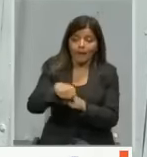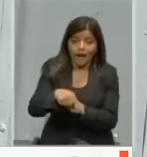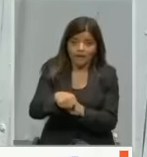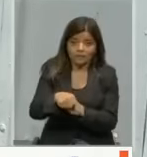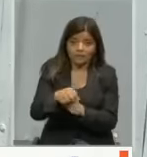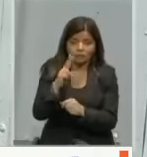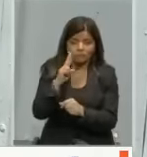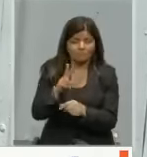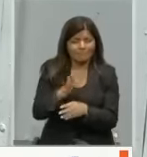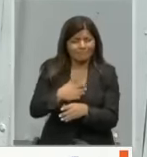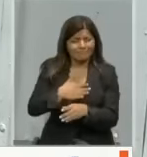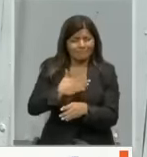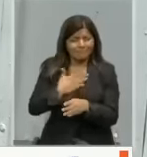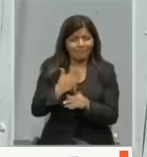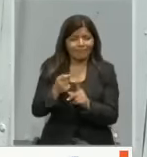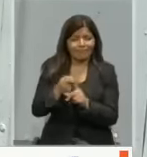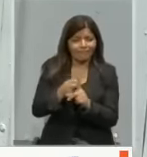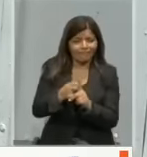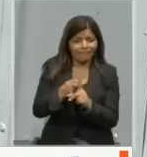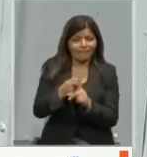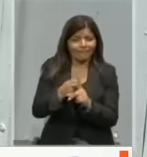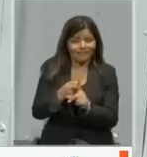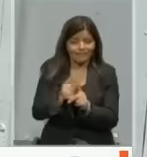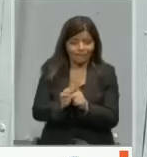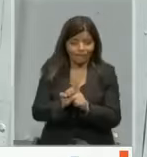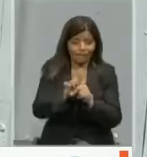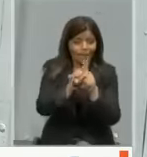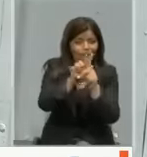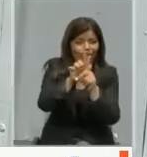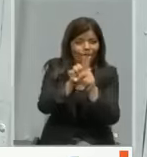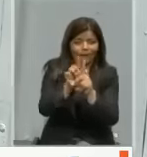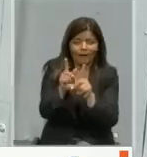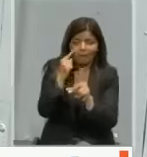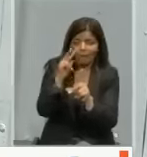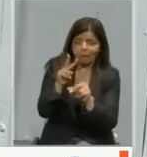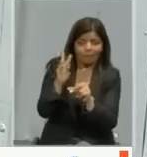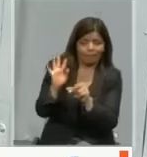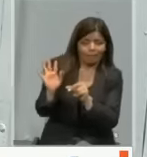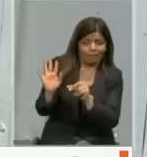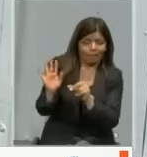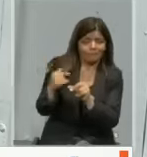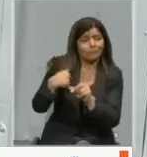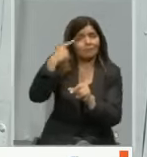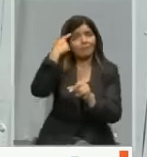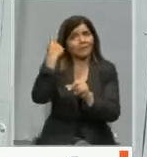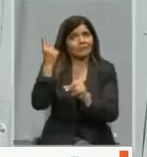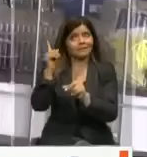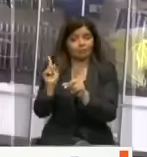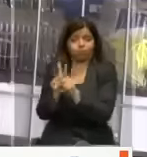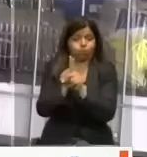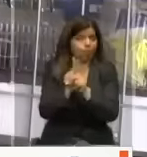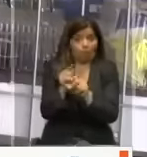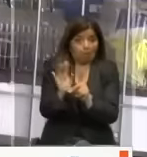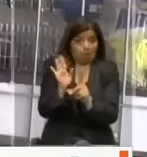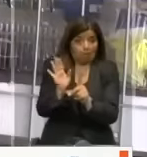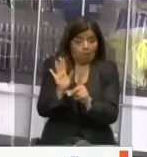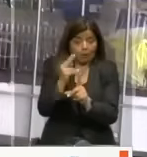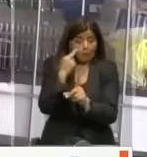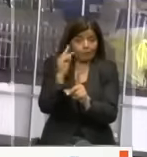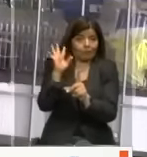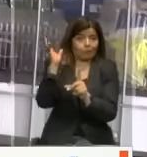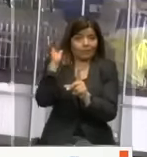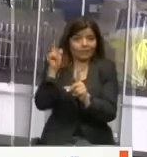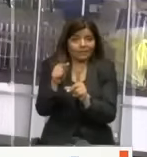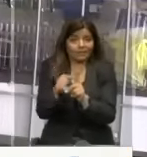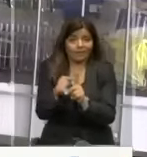de eso había sentido un pequeño roce, pero como que no me di vuelta, no le tomé atención y tampoco pensé que él estaba parado atrás mío. Me retiro